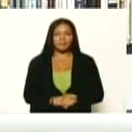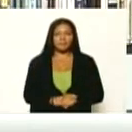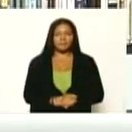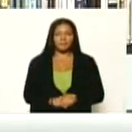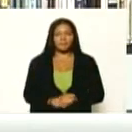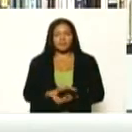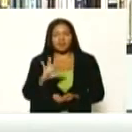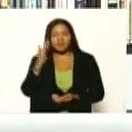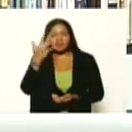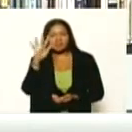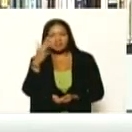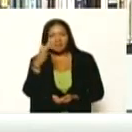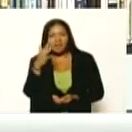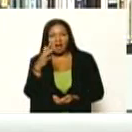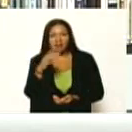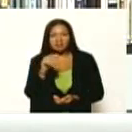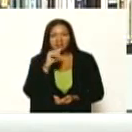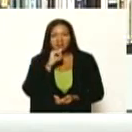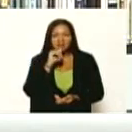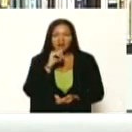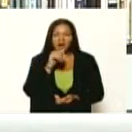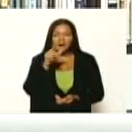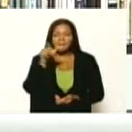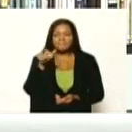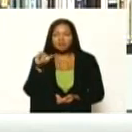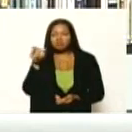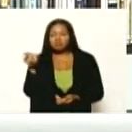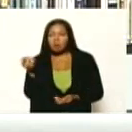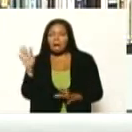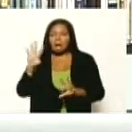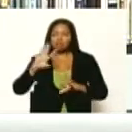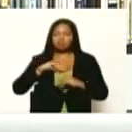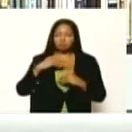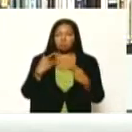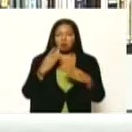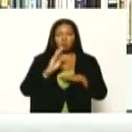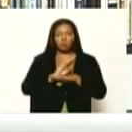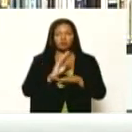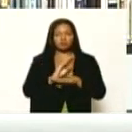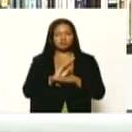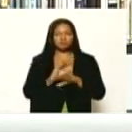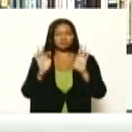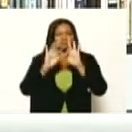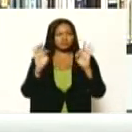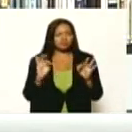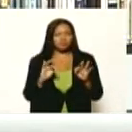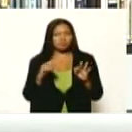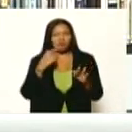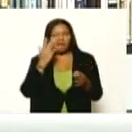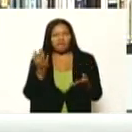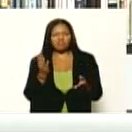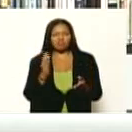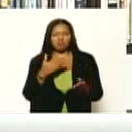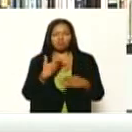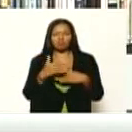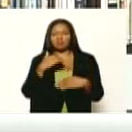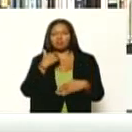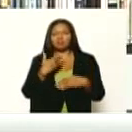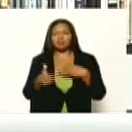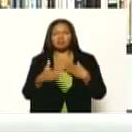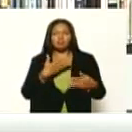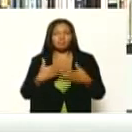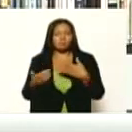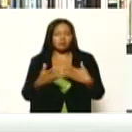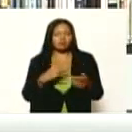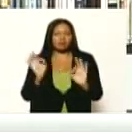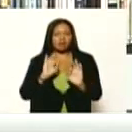Pareciera que hay quienes, y muchos, asumen los cuidados como una inhibición, una